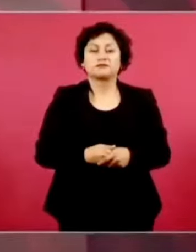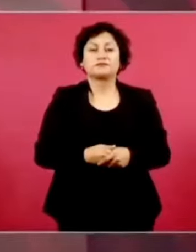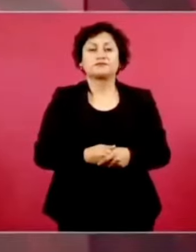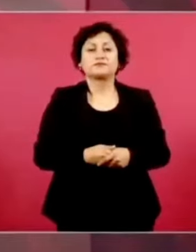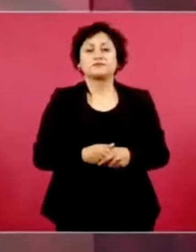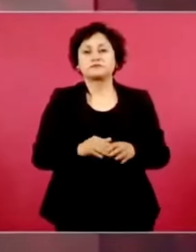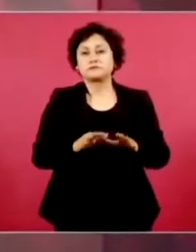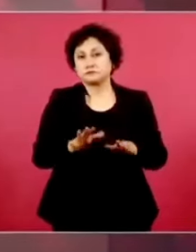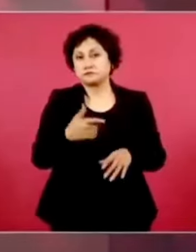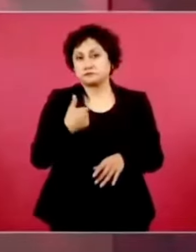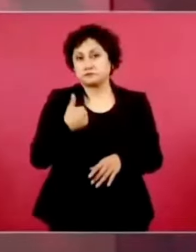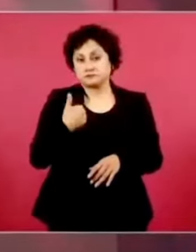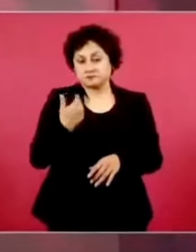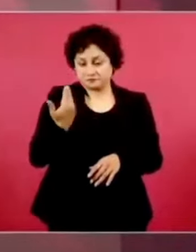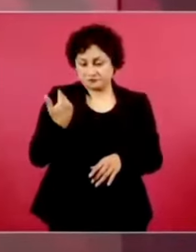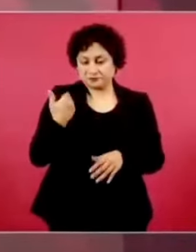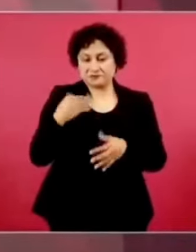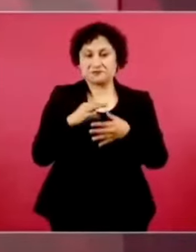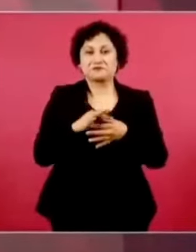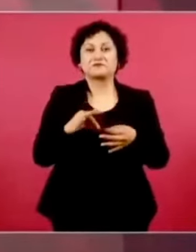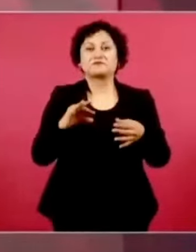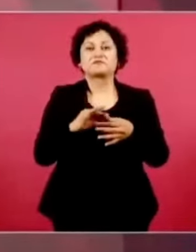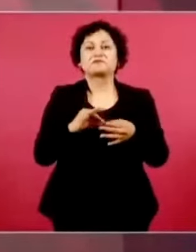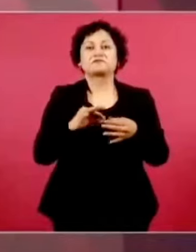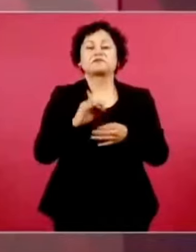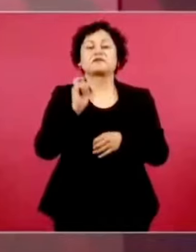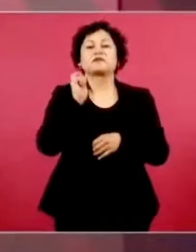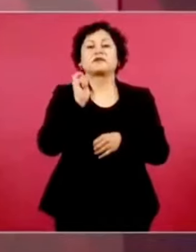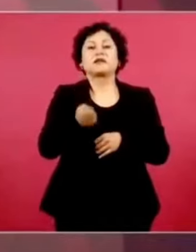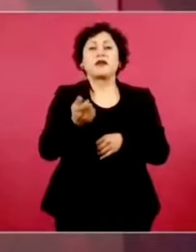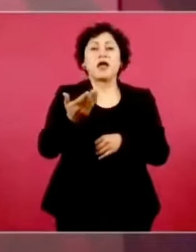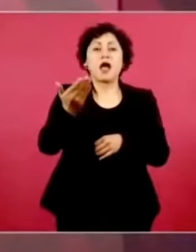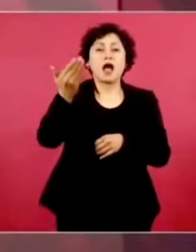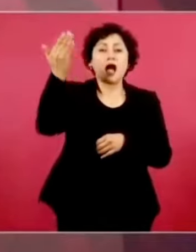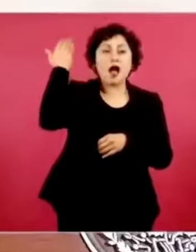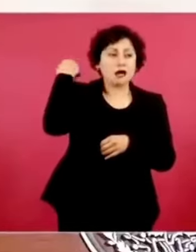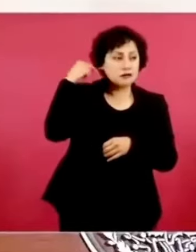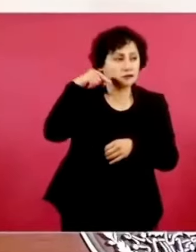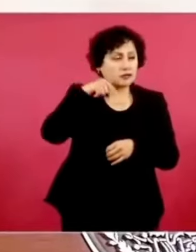Hablaba yo de que no había avaricia.